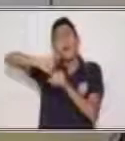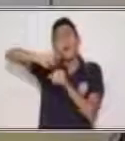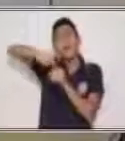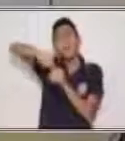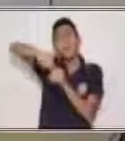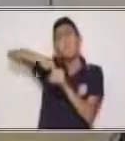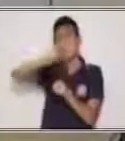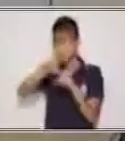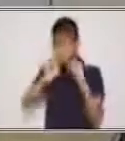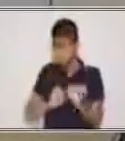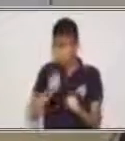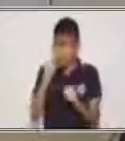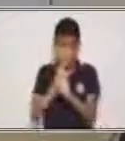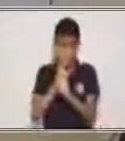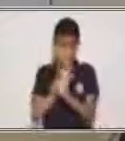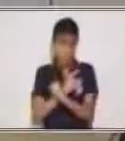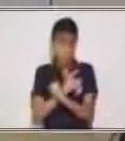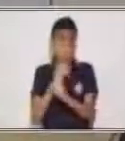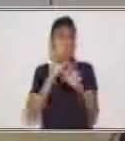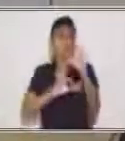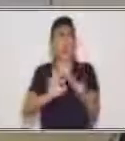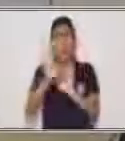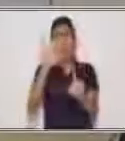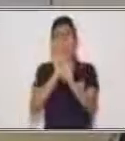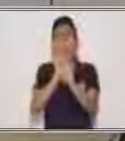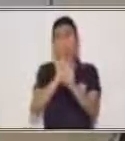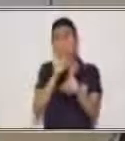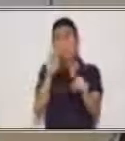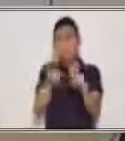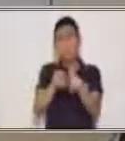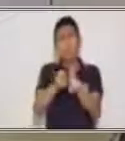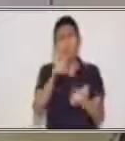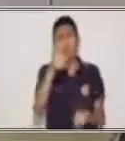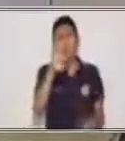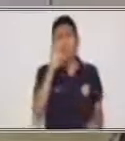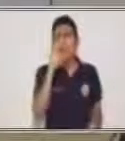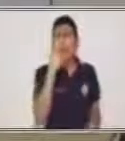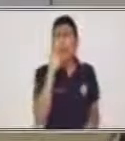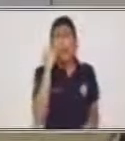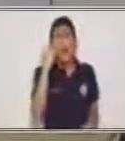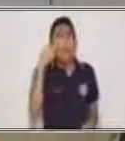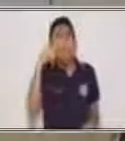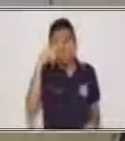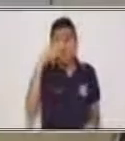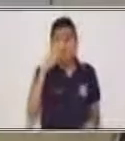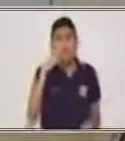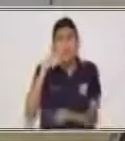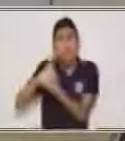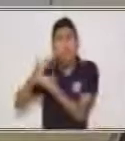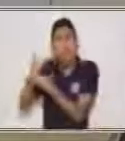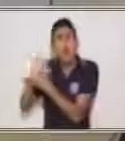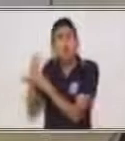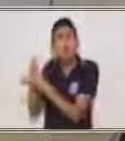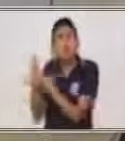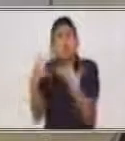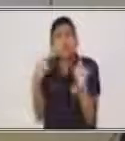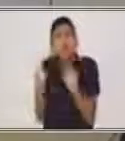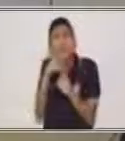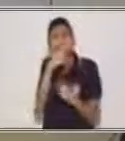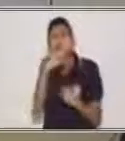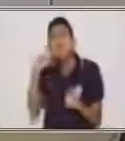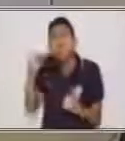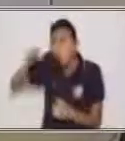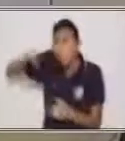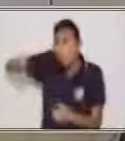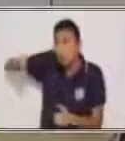cocinar que te podría servir. Por ejemplo, ¿te has dado cuenta que el achiote es algo que utiliza mamá para cocinar y su color es bastante fuerte?